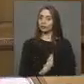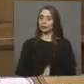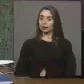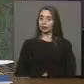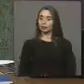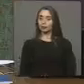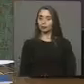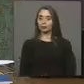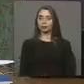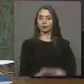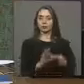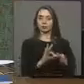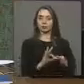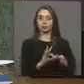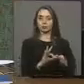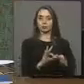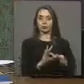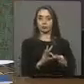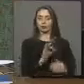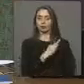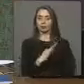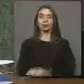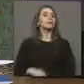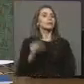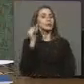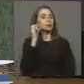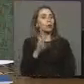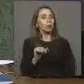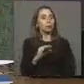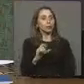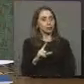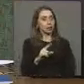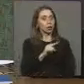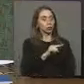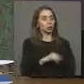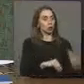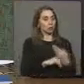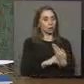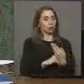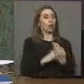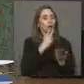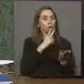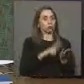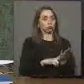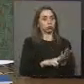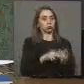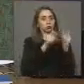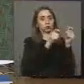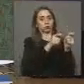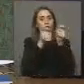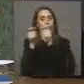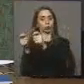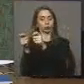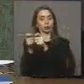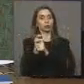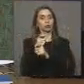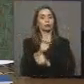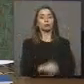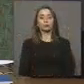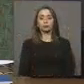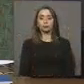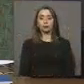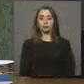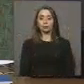Gracias, diputada Anís Pascal. Vamos a despachar los oficios y requerimientos de vuestra intervención